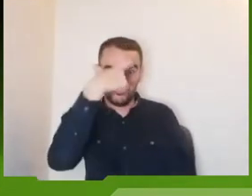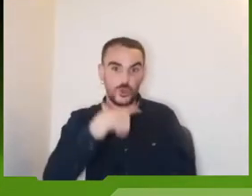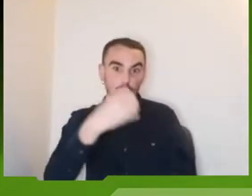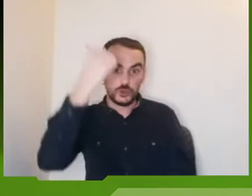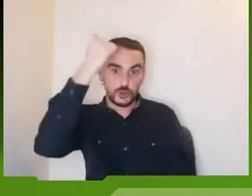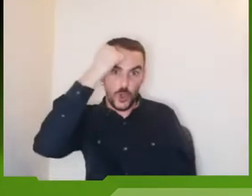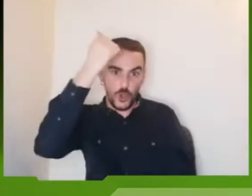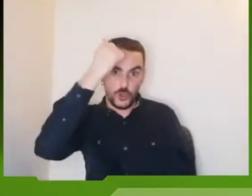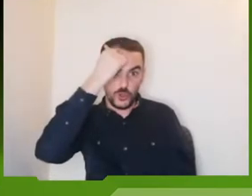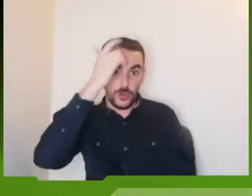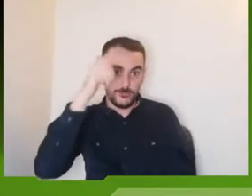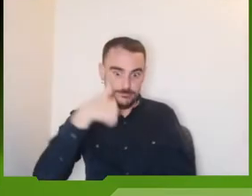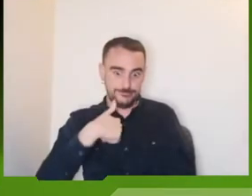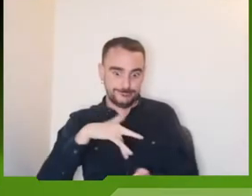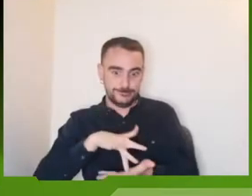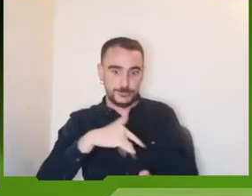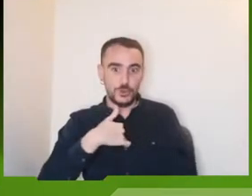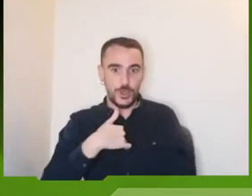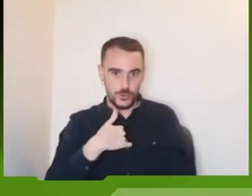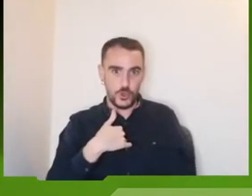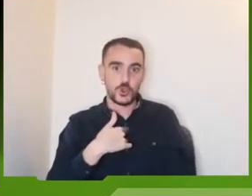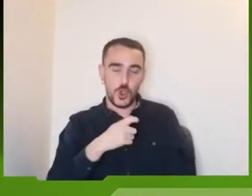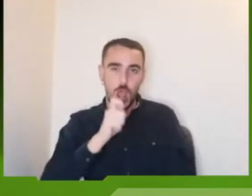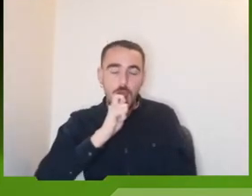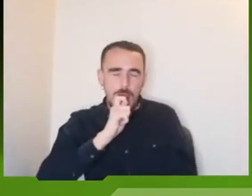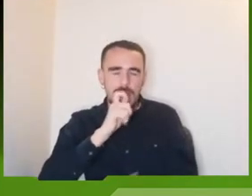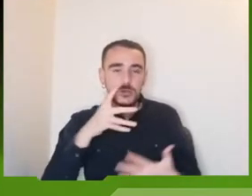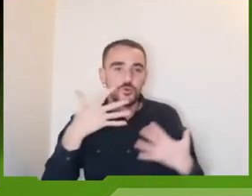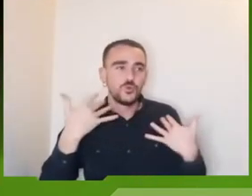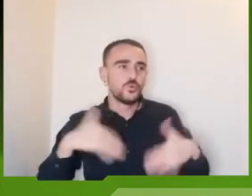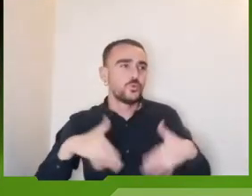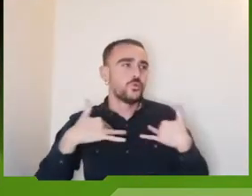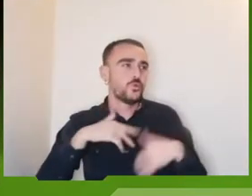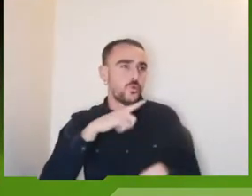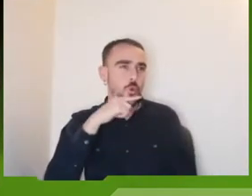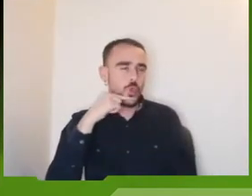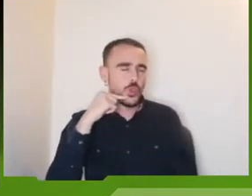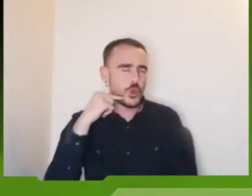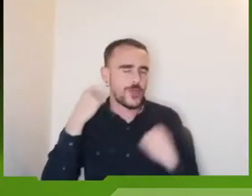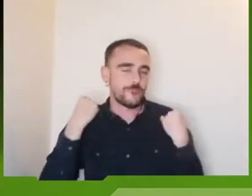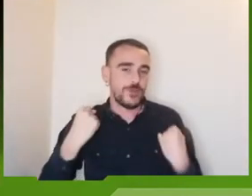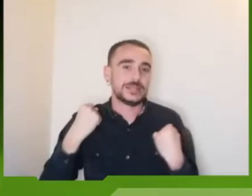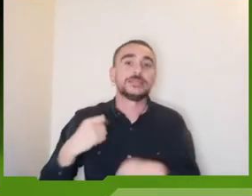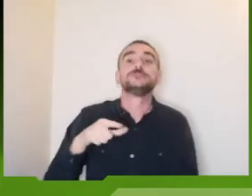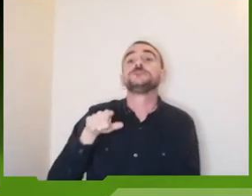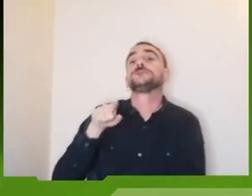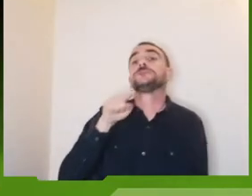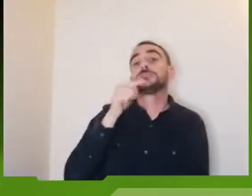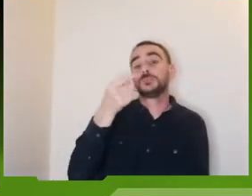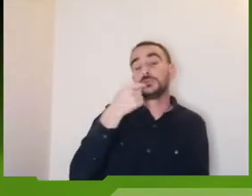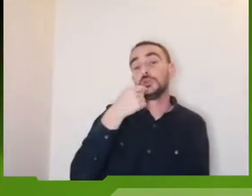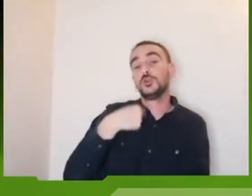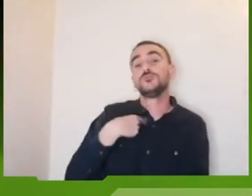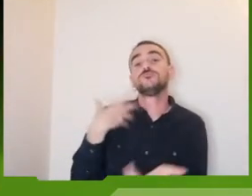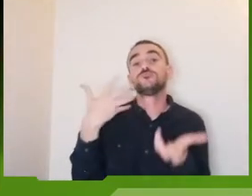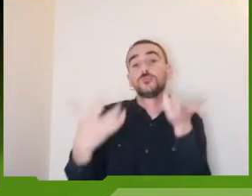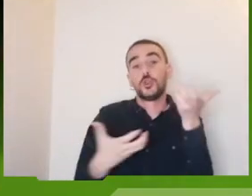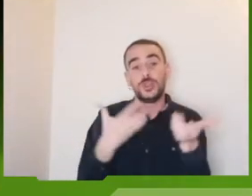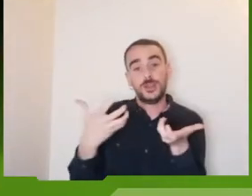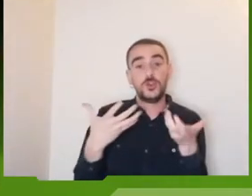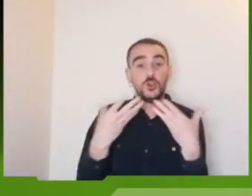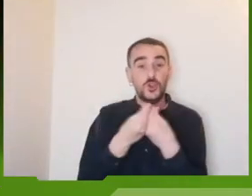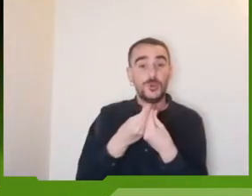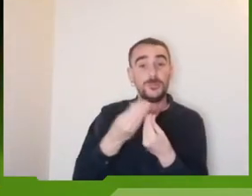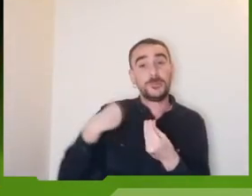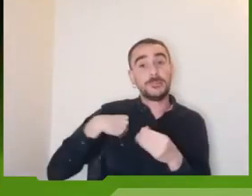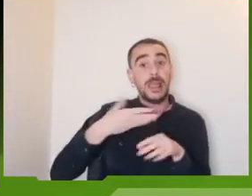y lo pasé mal. claro! Yo normalmente cocino con la de cuchara que he usado antes, pero como ahora la